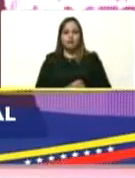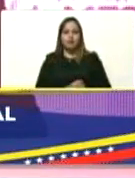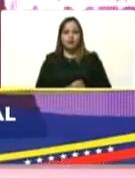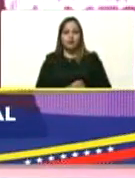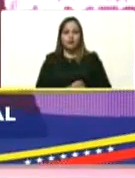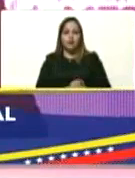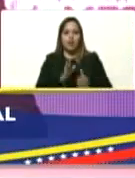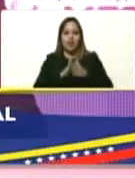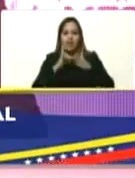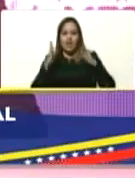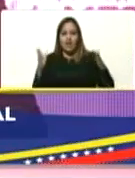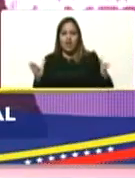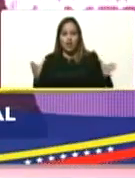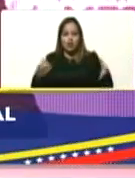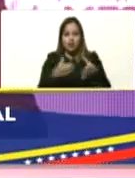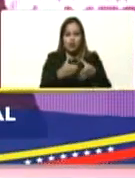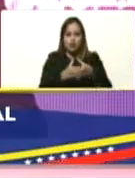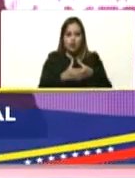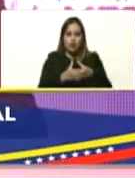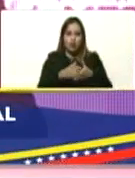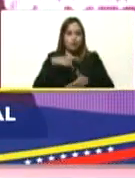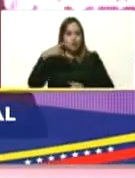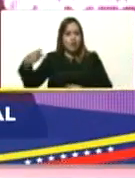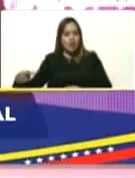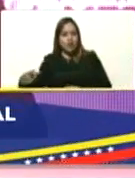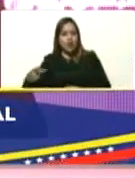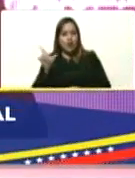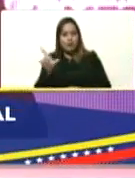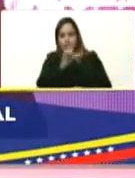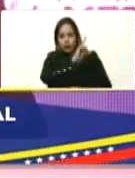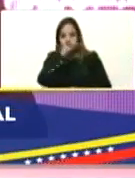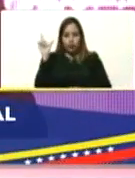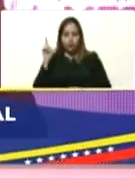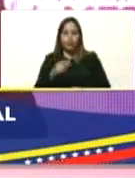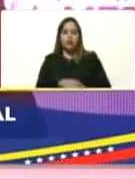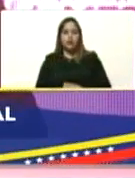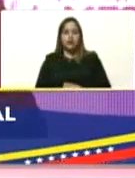del gran polo patriótico, del Partido Socialista Unido de Venezuela.